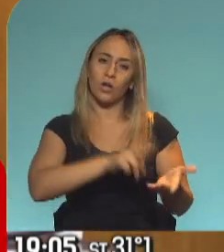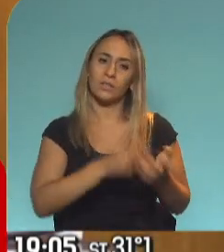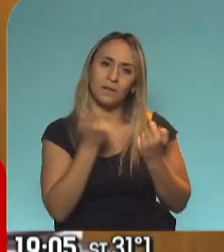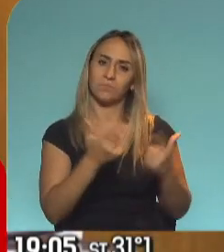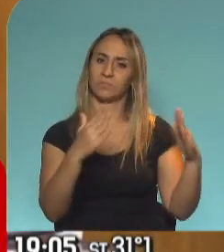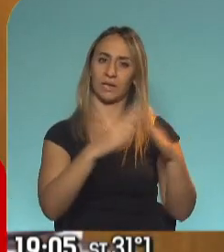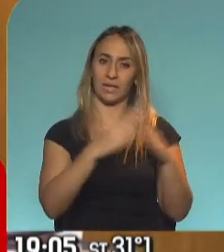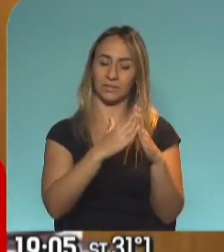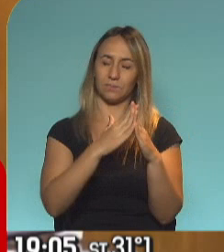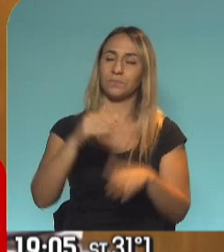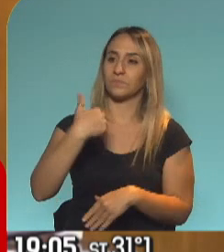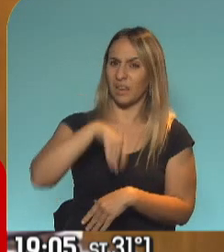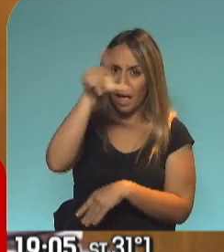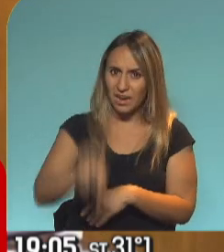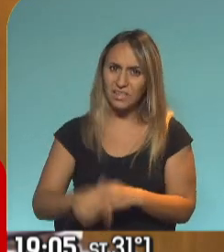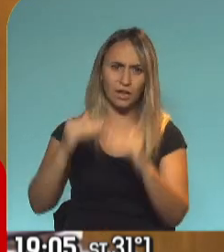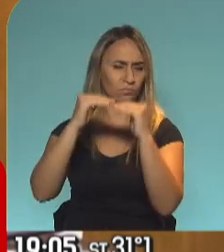es una Argentina muy desigual,